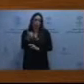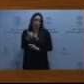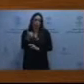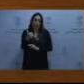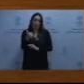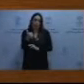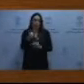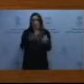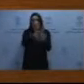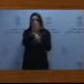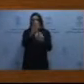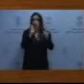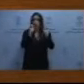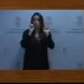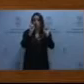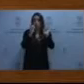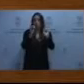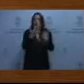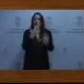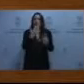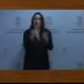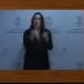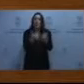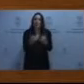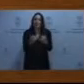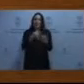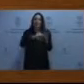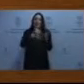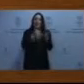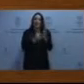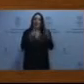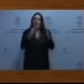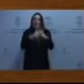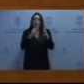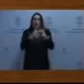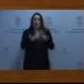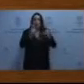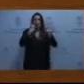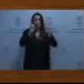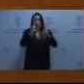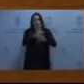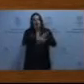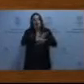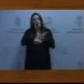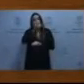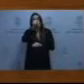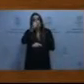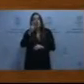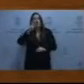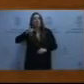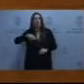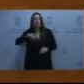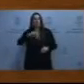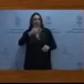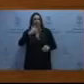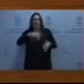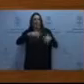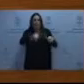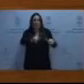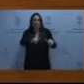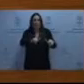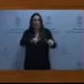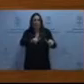el área de educación, como la necesidad de un plan de infraestructuras educativas, el propio consejero reconoció que ni lo conocía, y